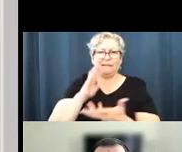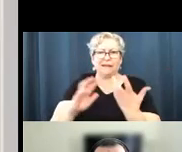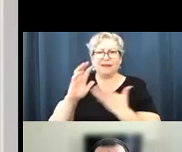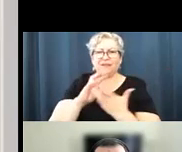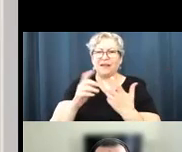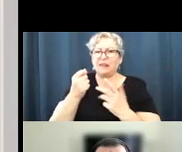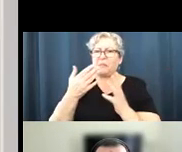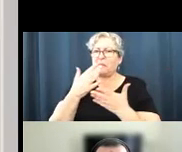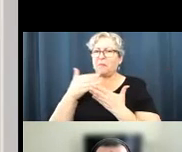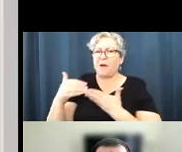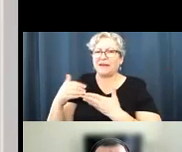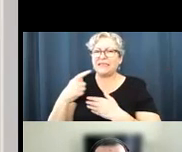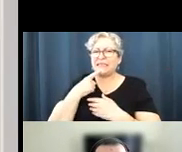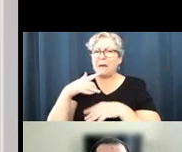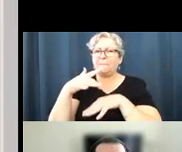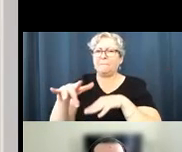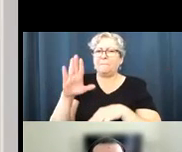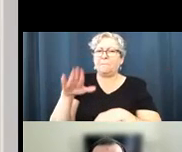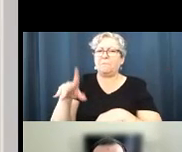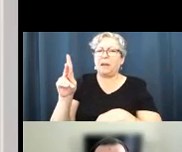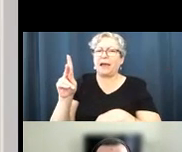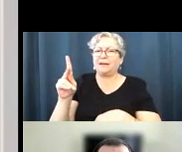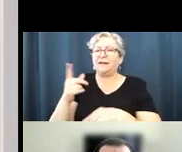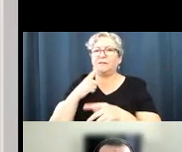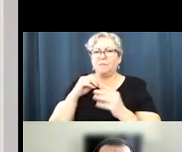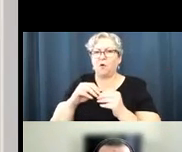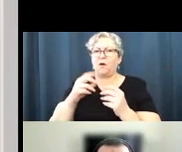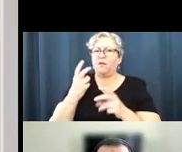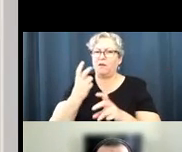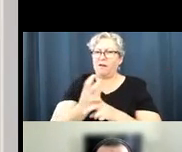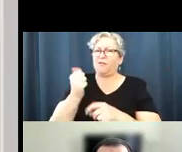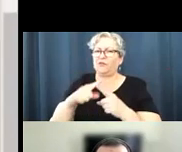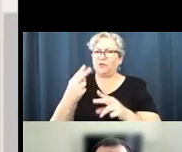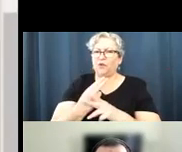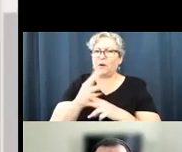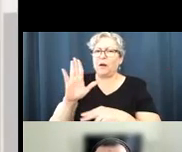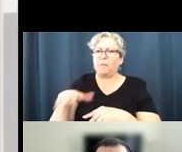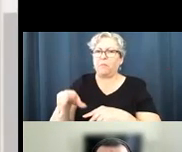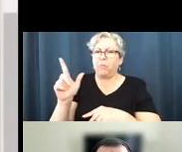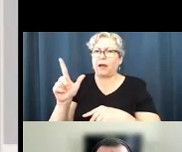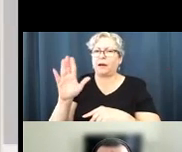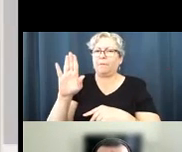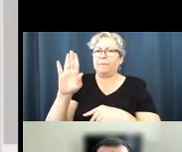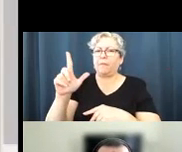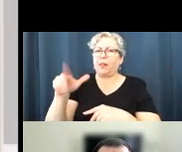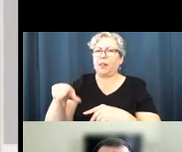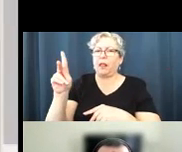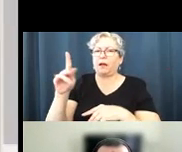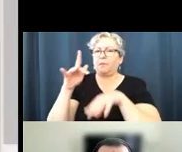poco confuso porque hay elementos que dice que está en blanco y un poco más difícil de escuchar en blanco,